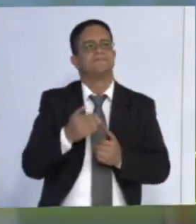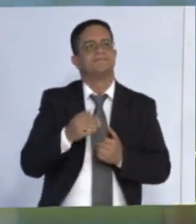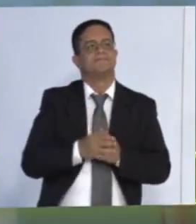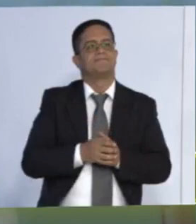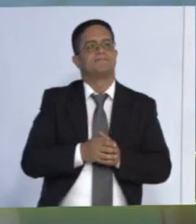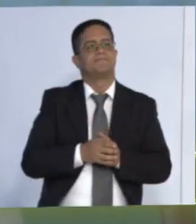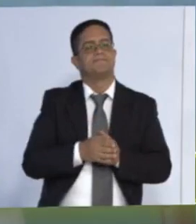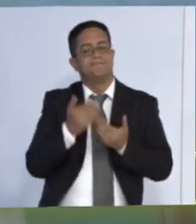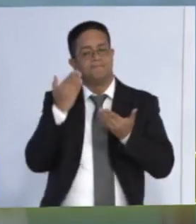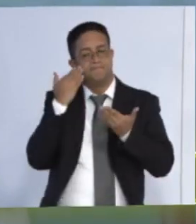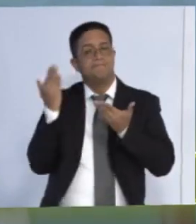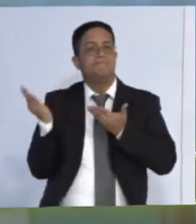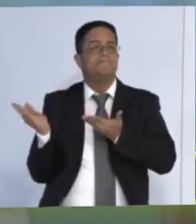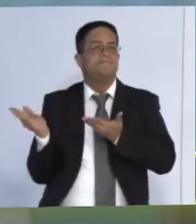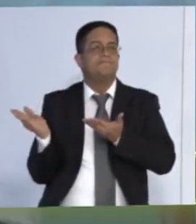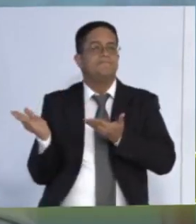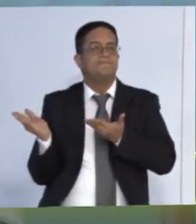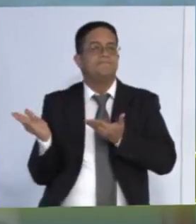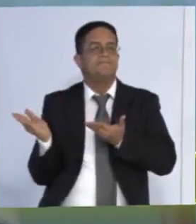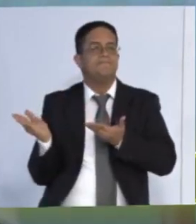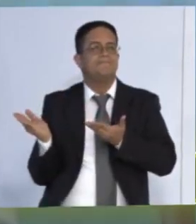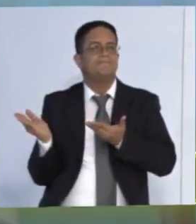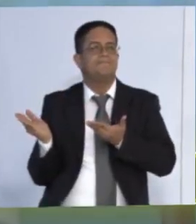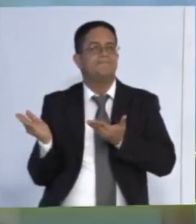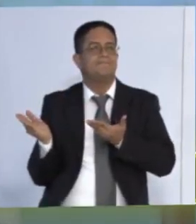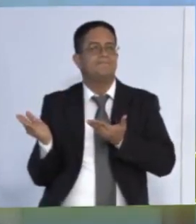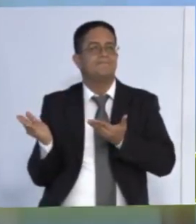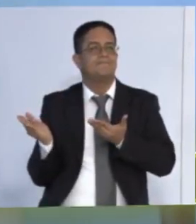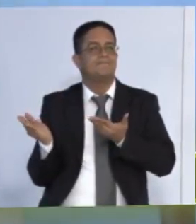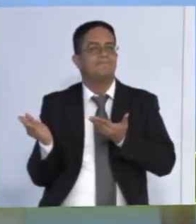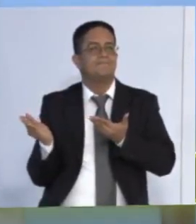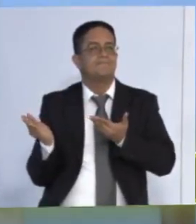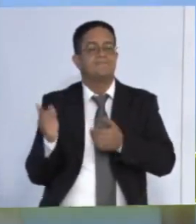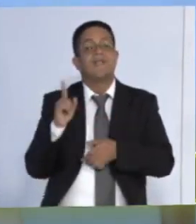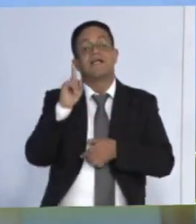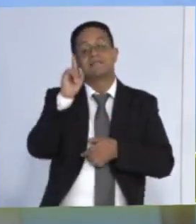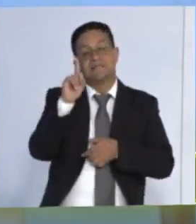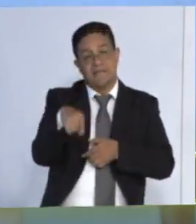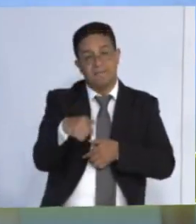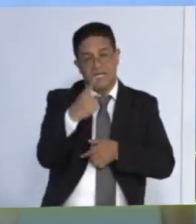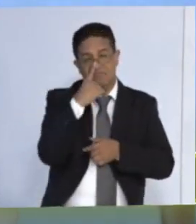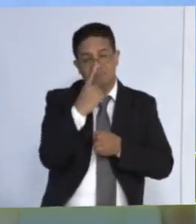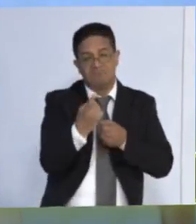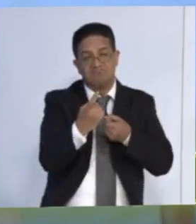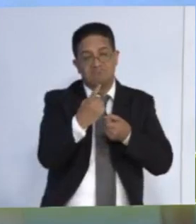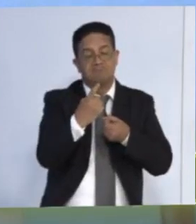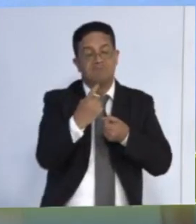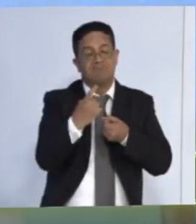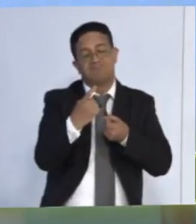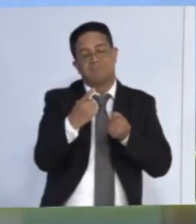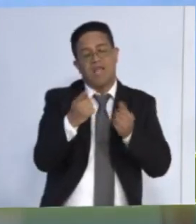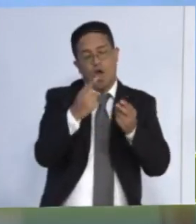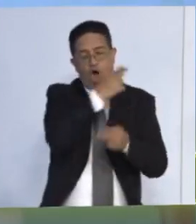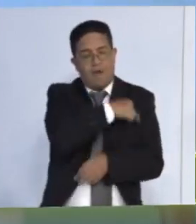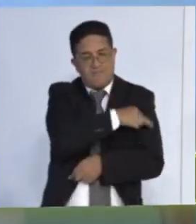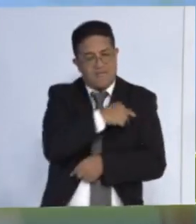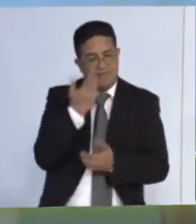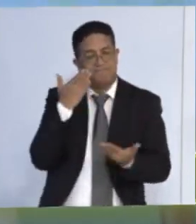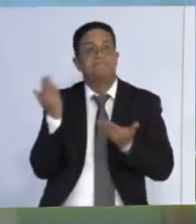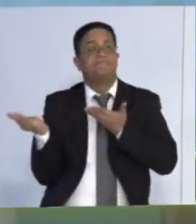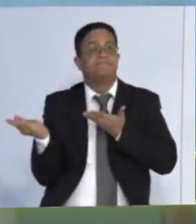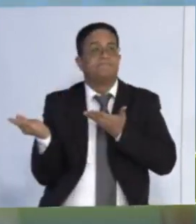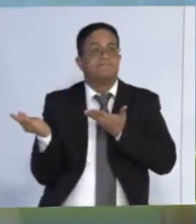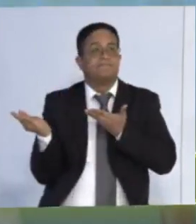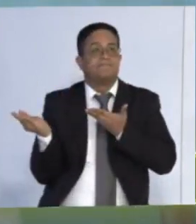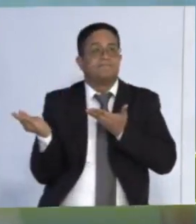abreviado dr.joselit Torres. También estamos disponibles en las redes pues, de la clínica, @idit, sea